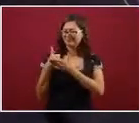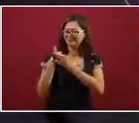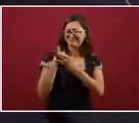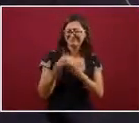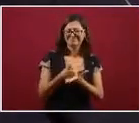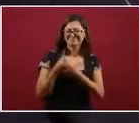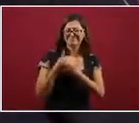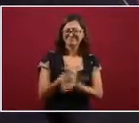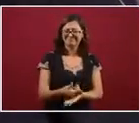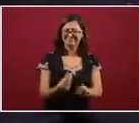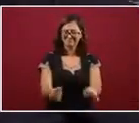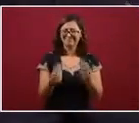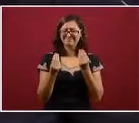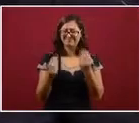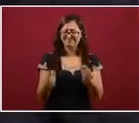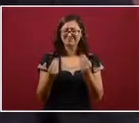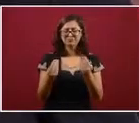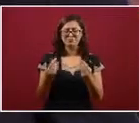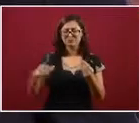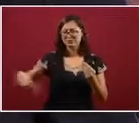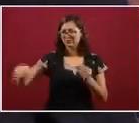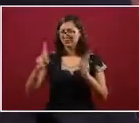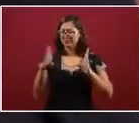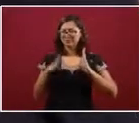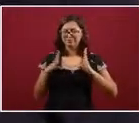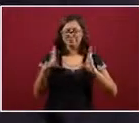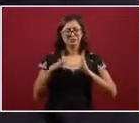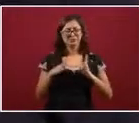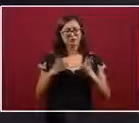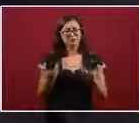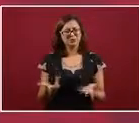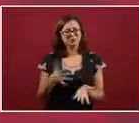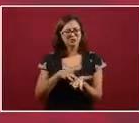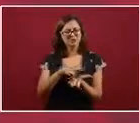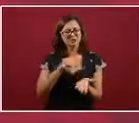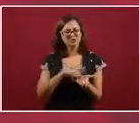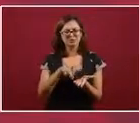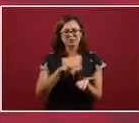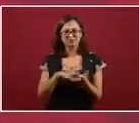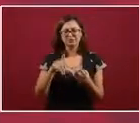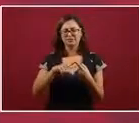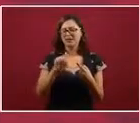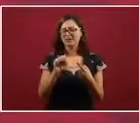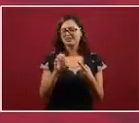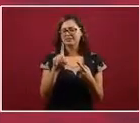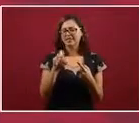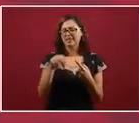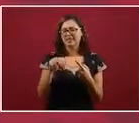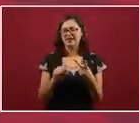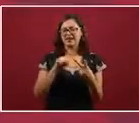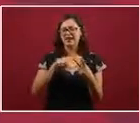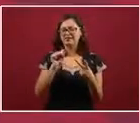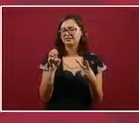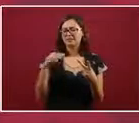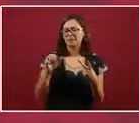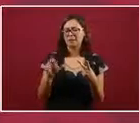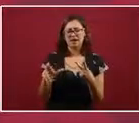mucho las Fuerzas Armadas, tanto la Secretaría de la Defensa como la Secretaría de Marina.